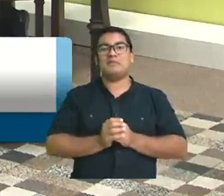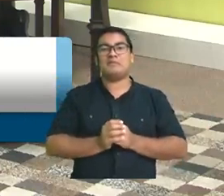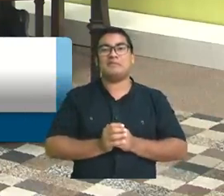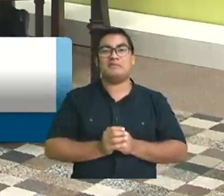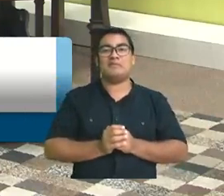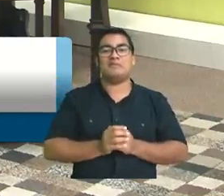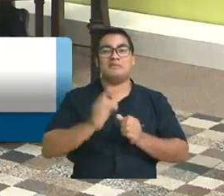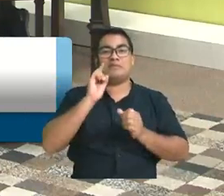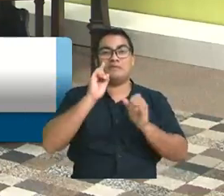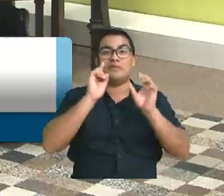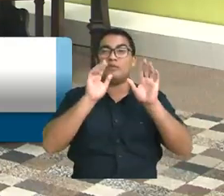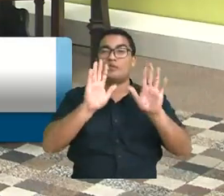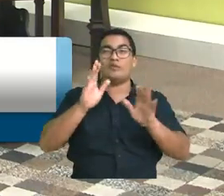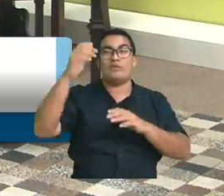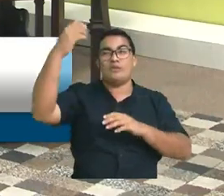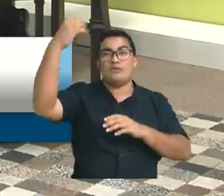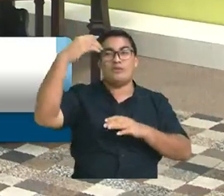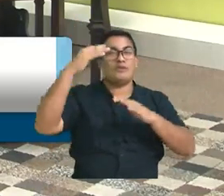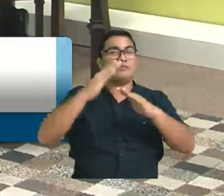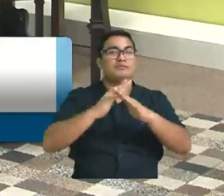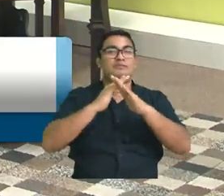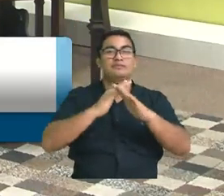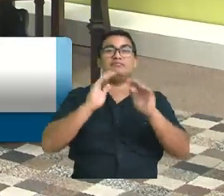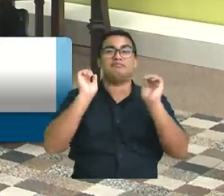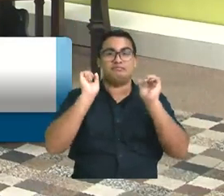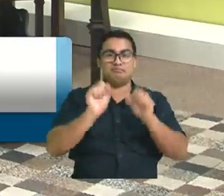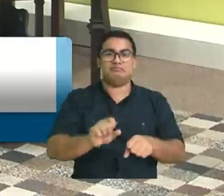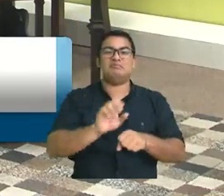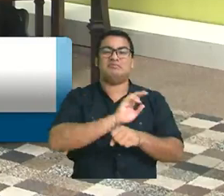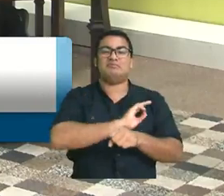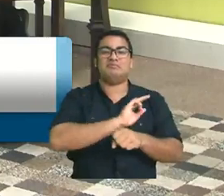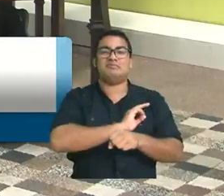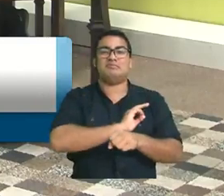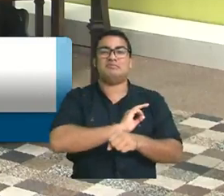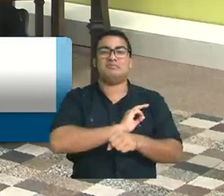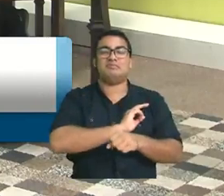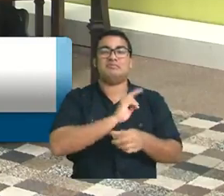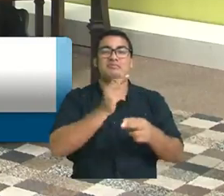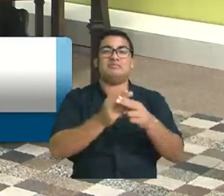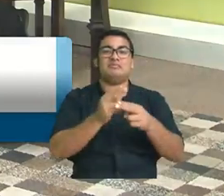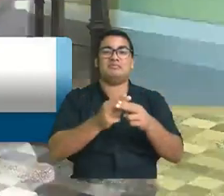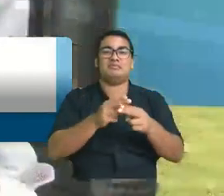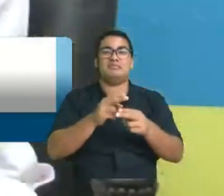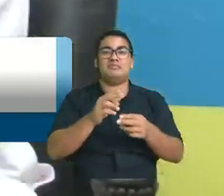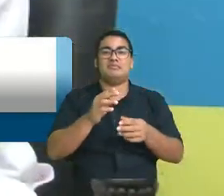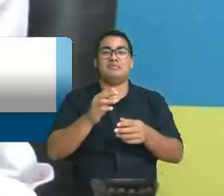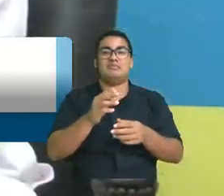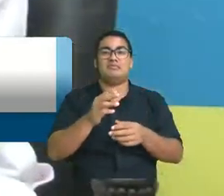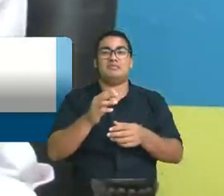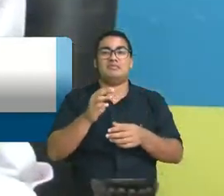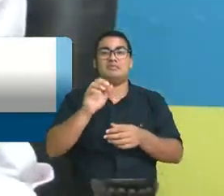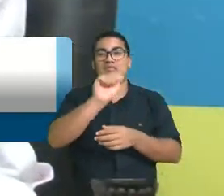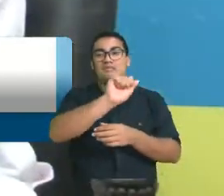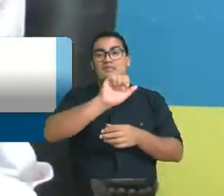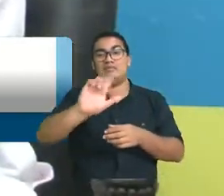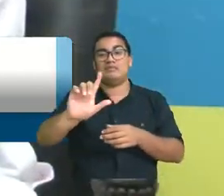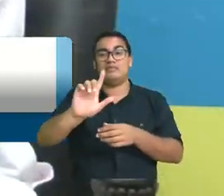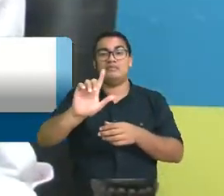la radiación ultravioleta. Sí, existen. Hay unos que ahora se llaman Blu-ray, que son los encargados de